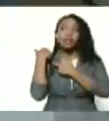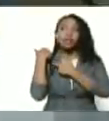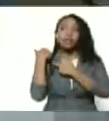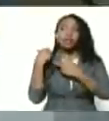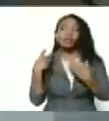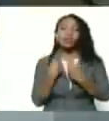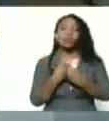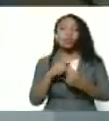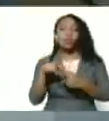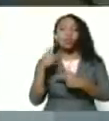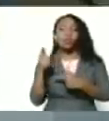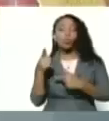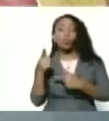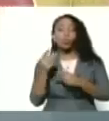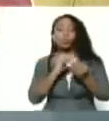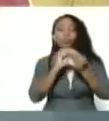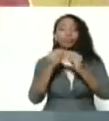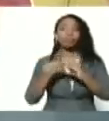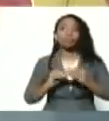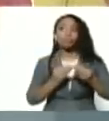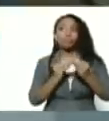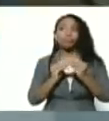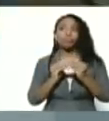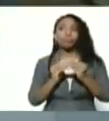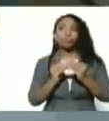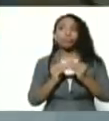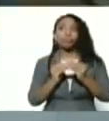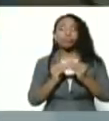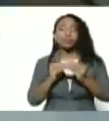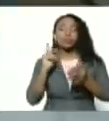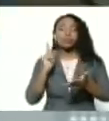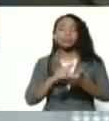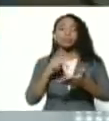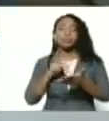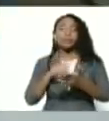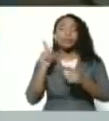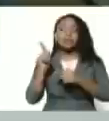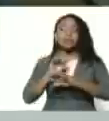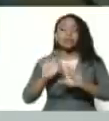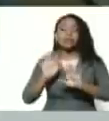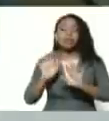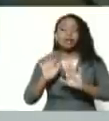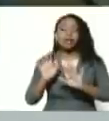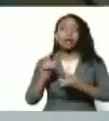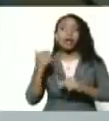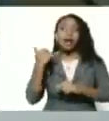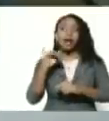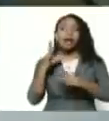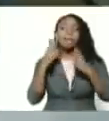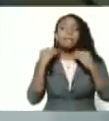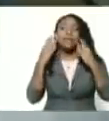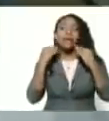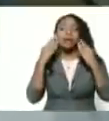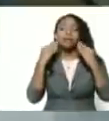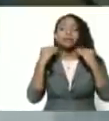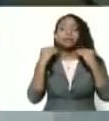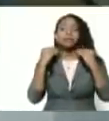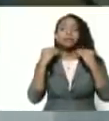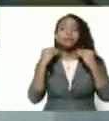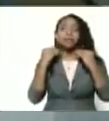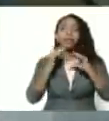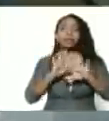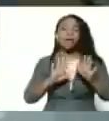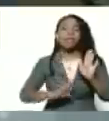Alfredo Mendoza, productor agrícola, precisamente allá están, en la experiencia que